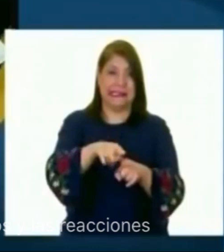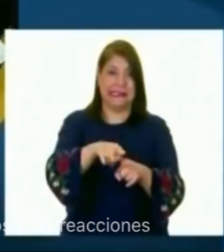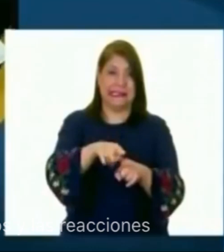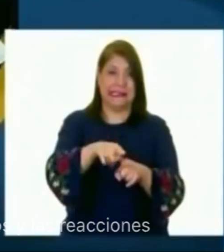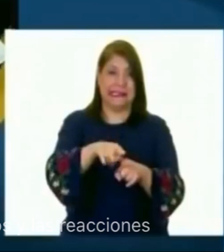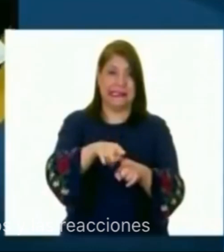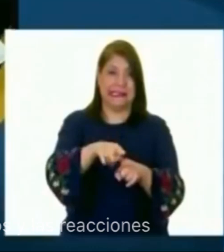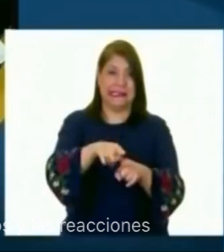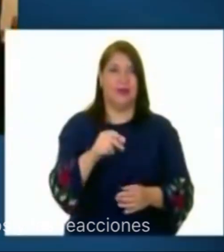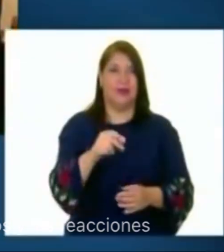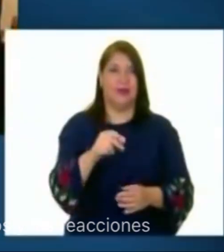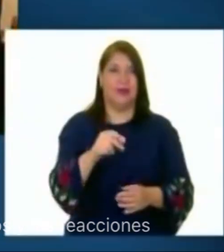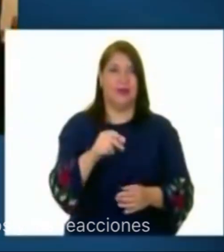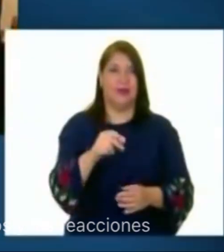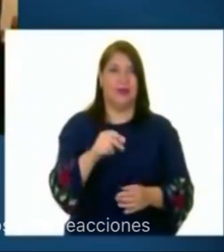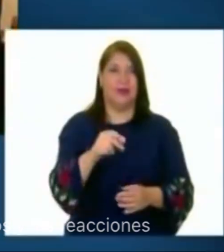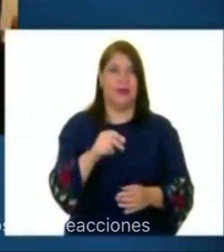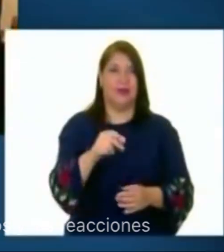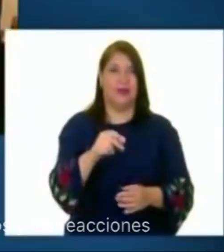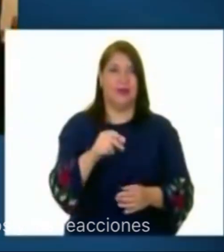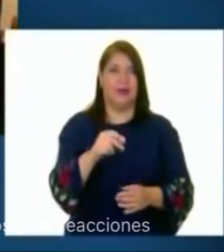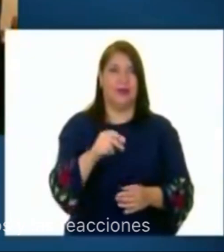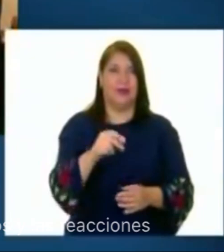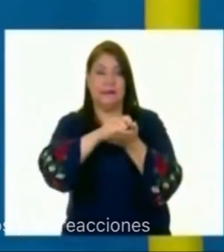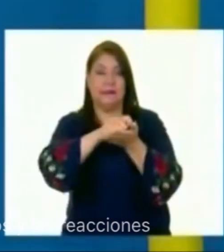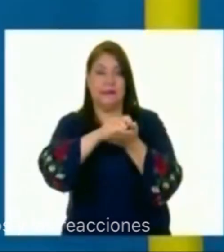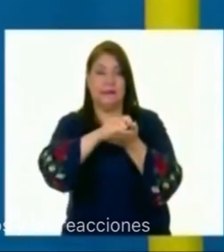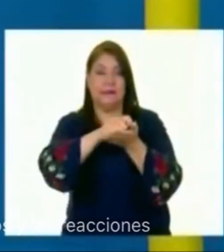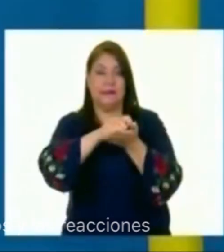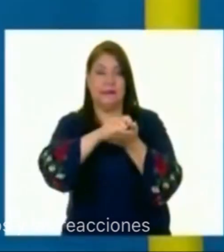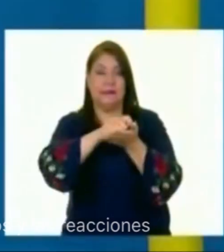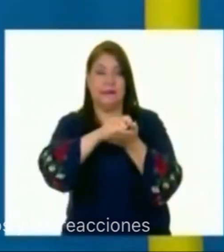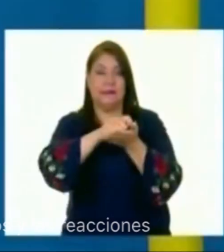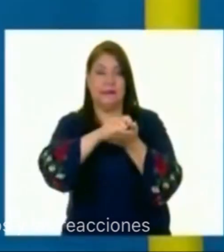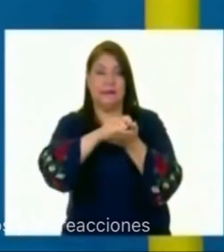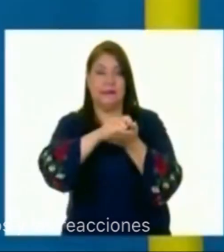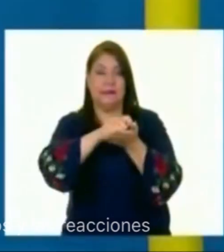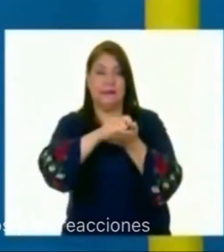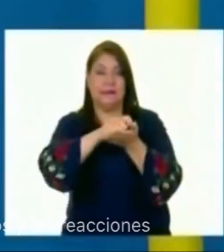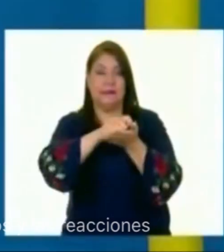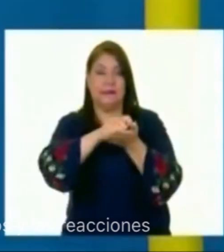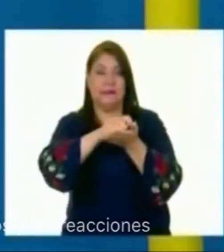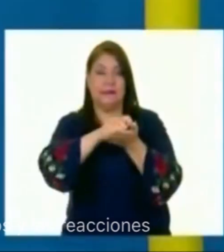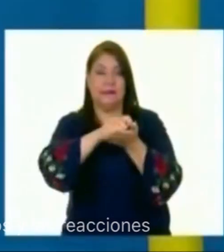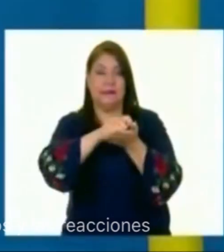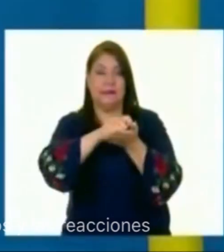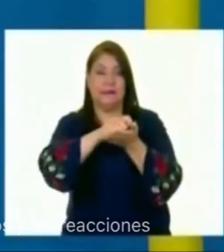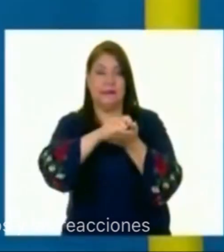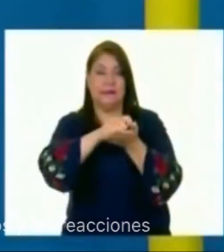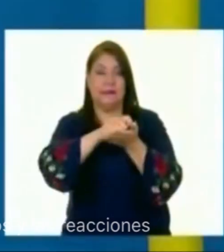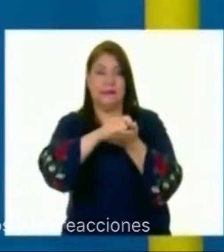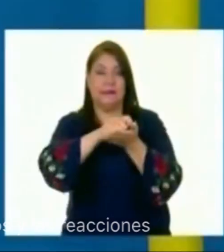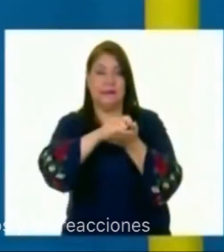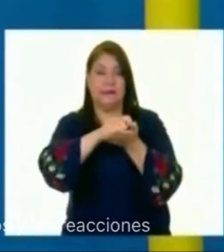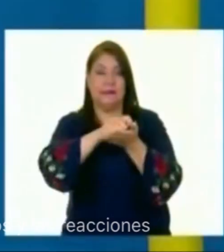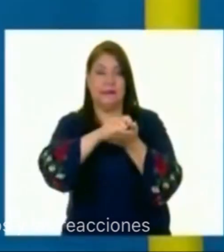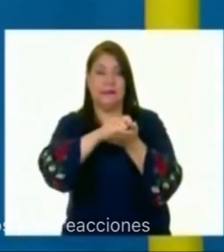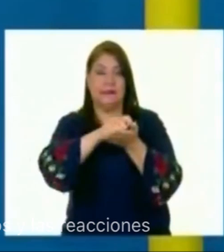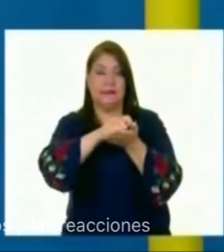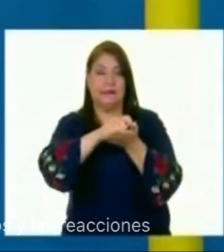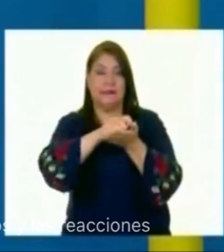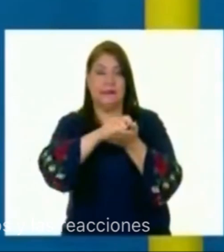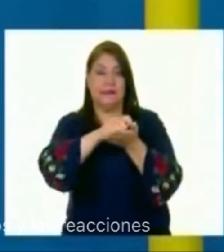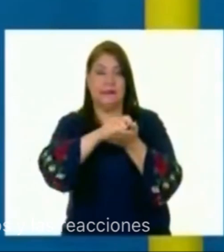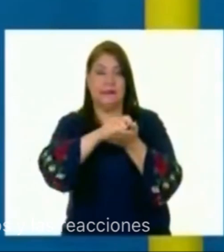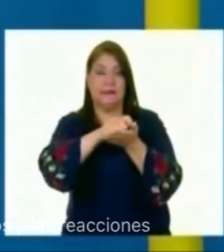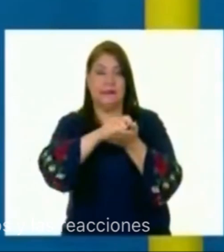que la pelota entre en los vasos. Después intenta lo mismo, pero con dos pelotas a la vez. Los materiales para la siguiente sesión son tres